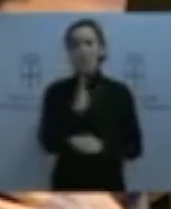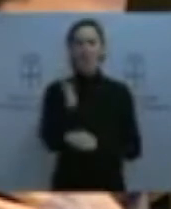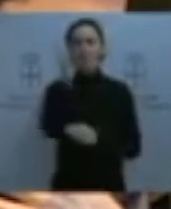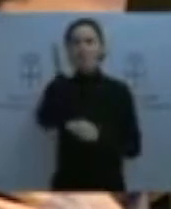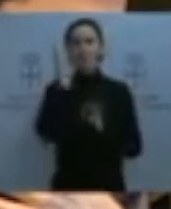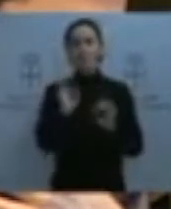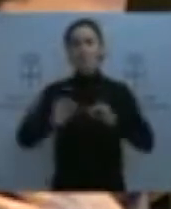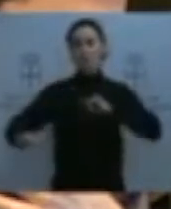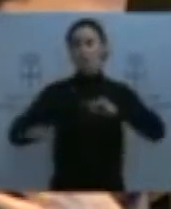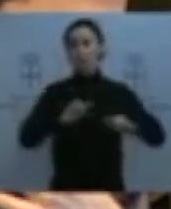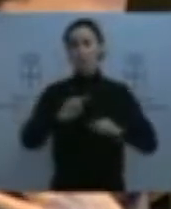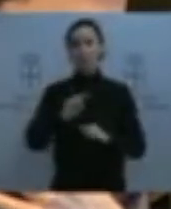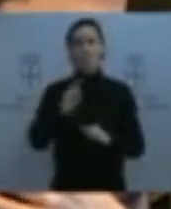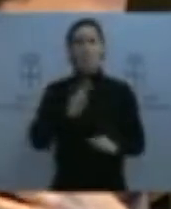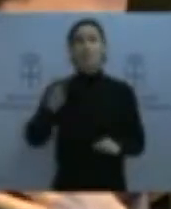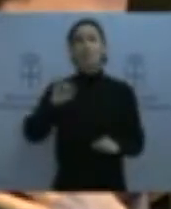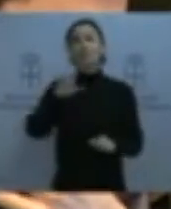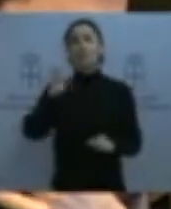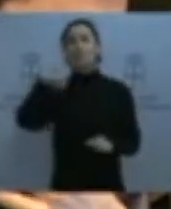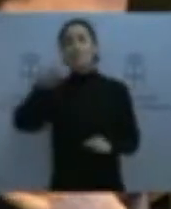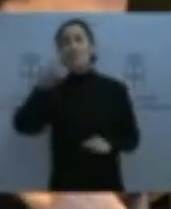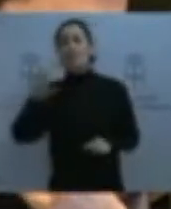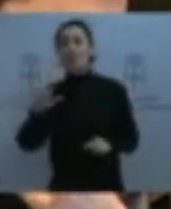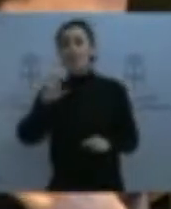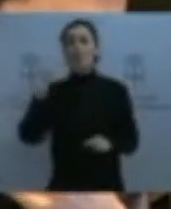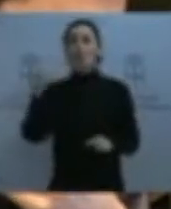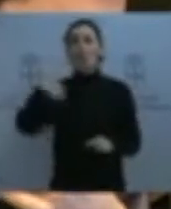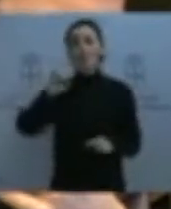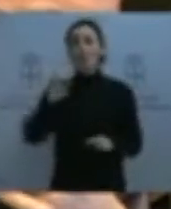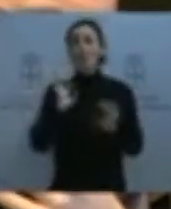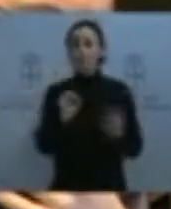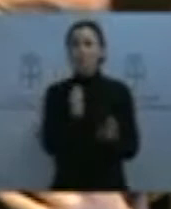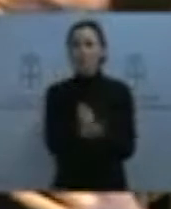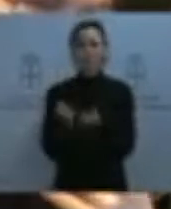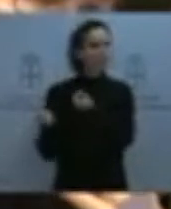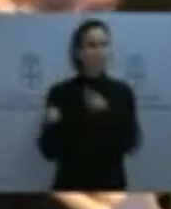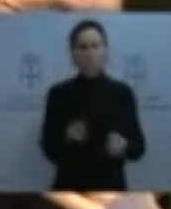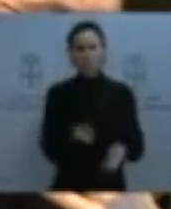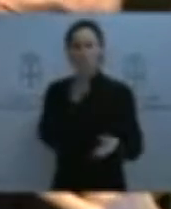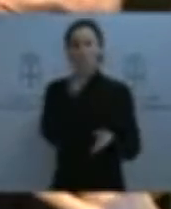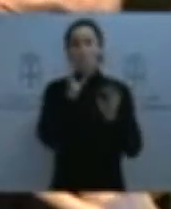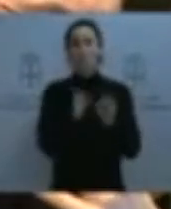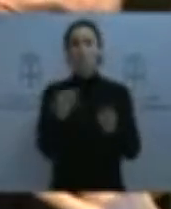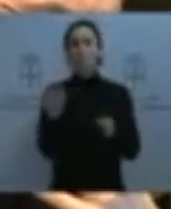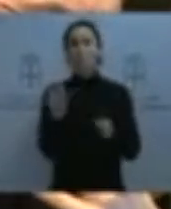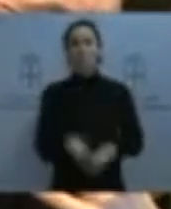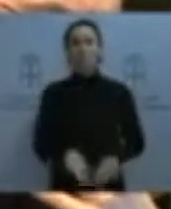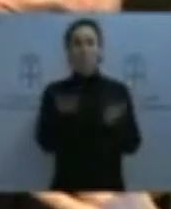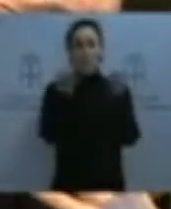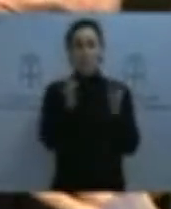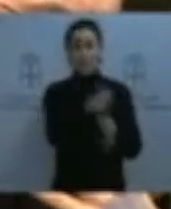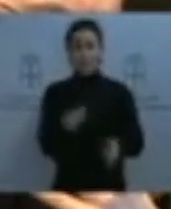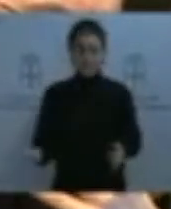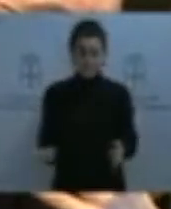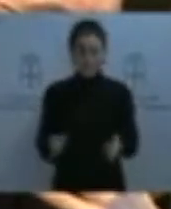decisión que usted y Vicente Domínguez tomaron. Sabemos que las cuantías que tiene que pagar ahora mismo suponen un aumento importante de la deuda.